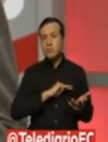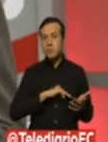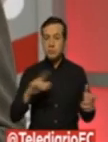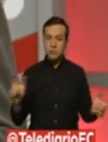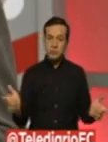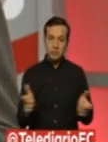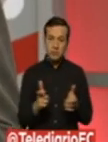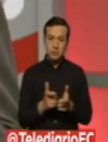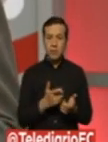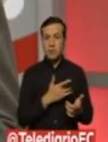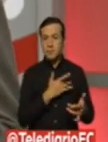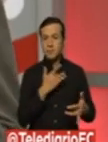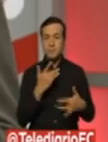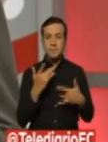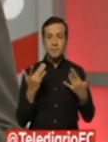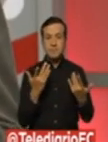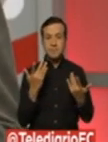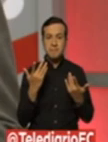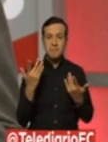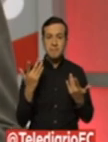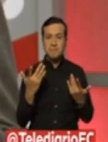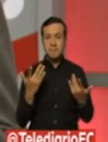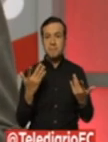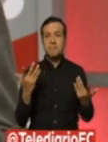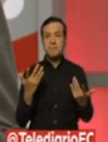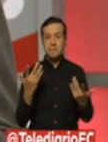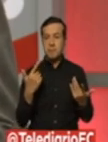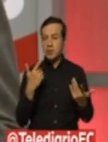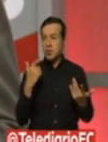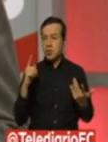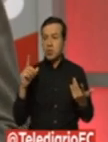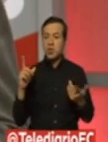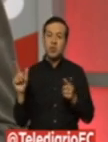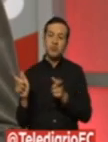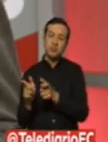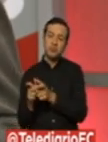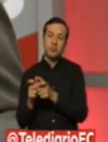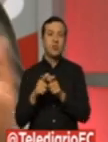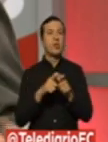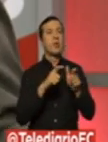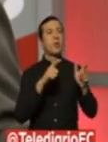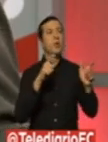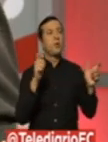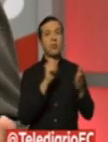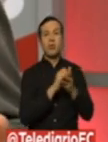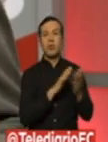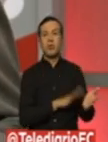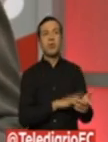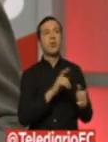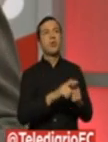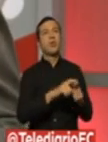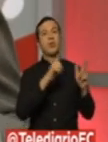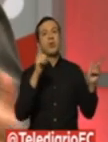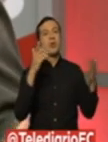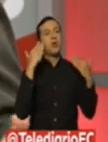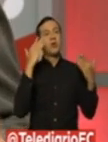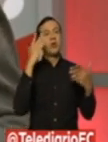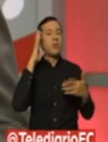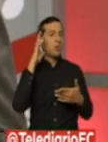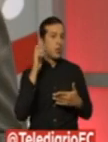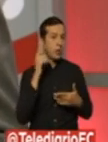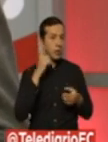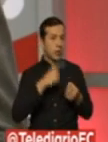pueda sentirse disminuido digamos de alguna manera al querer competir con un proyecto que se ha presentado aquí lo